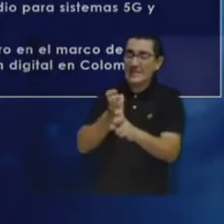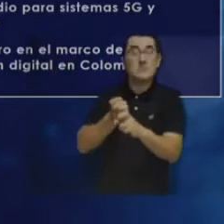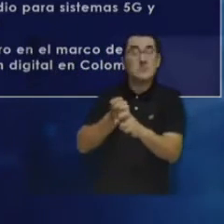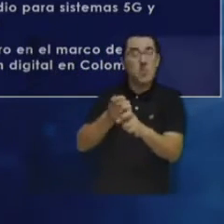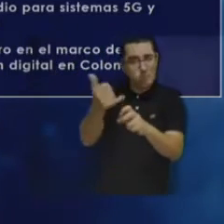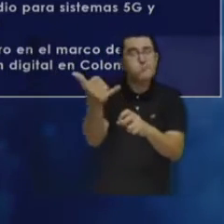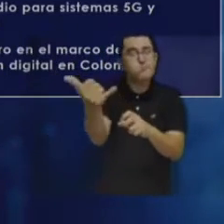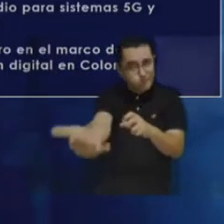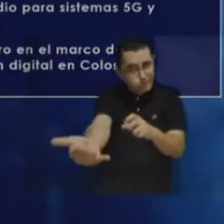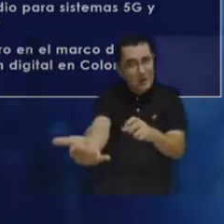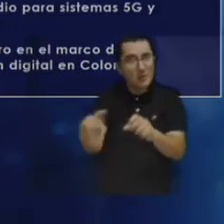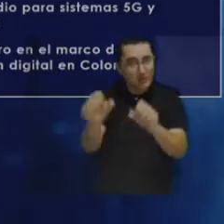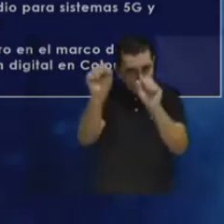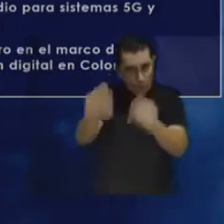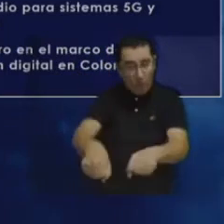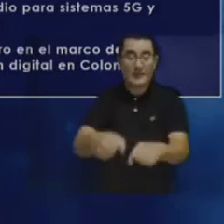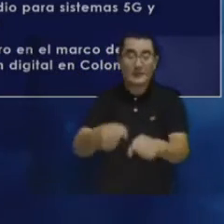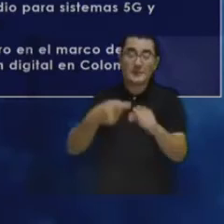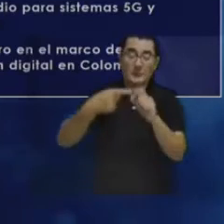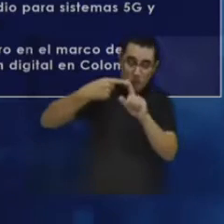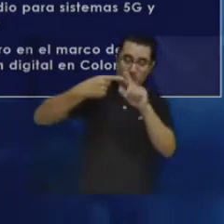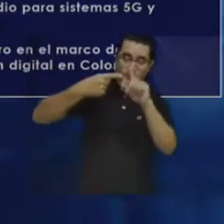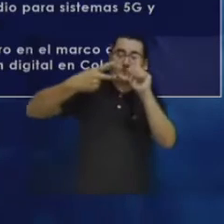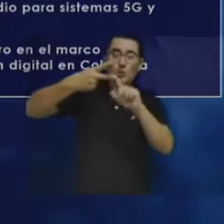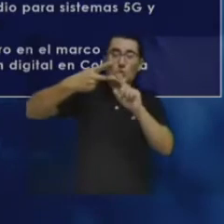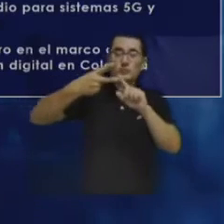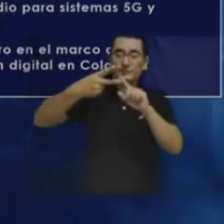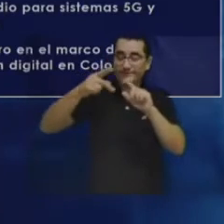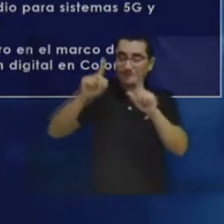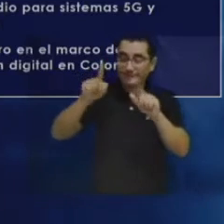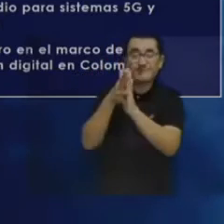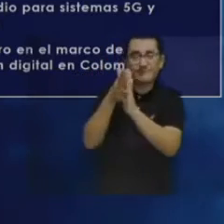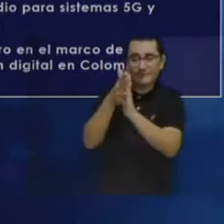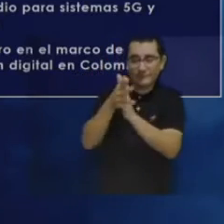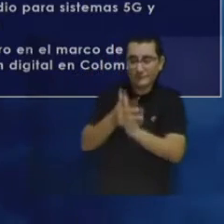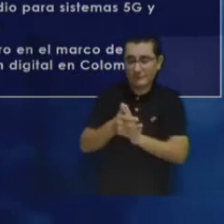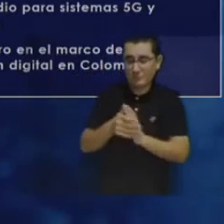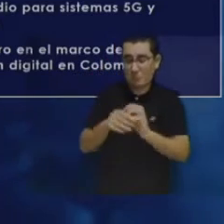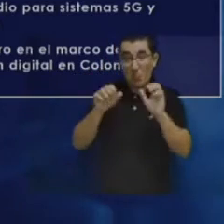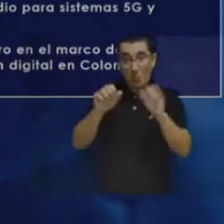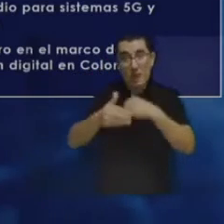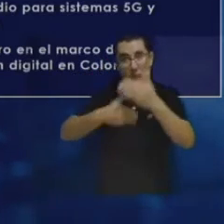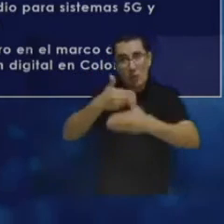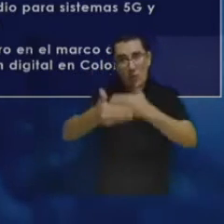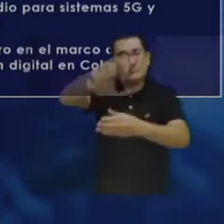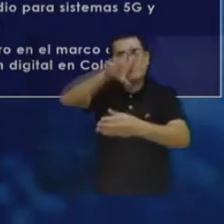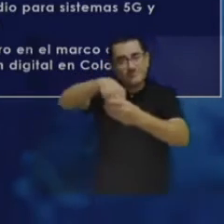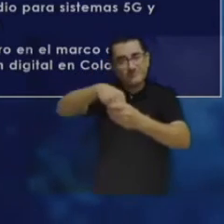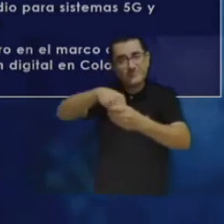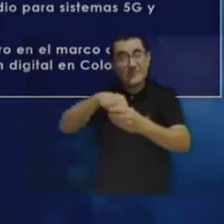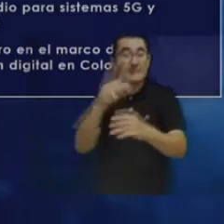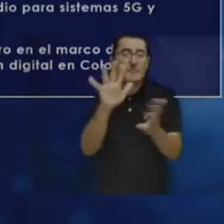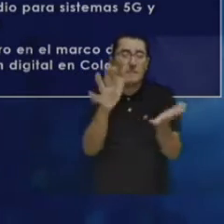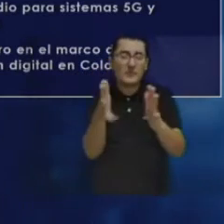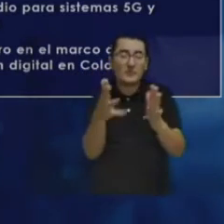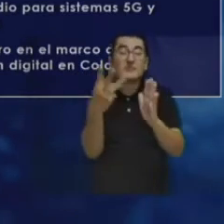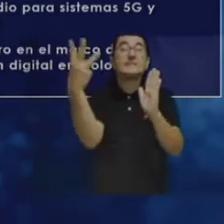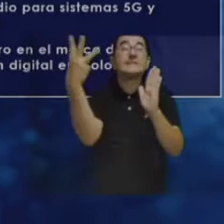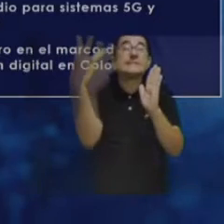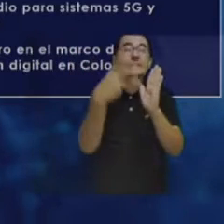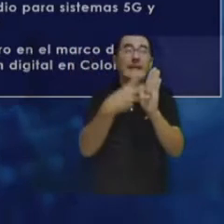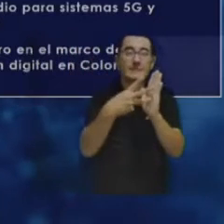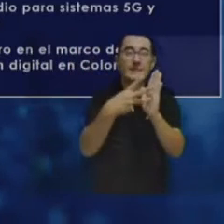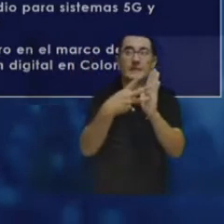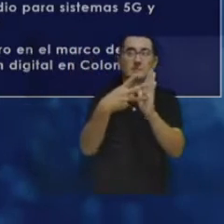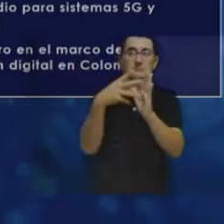lugar, nos mencionan que estos despliegues pueden llegar a componerse de más de 3,000 satélites. Un reto grande, ¿no? Su despliegue puede ser